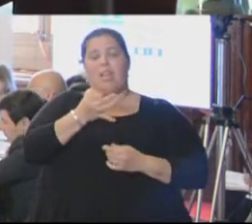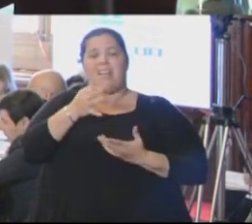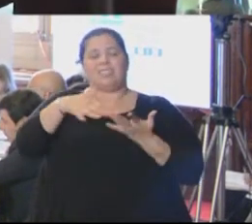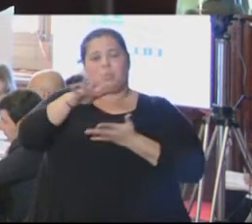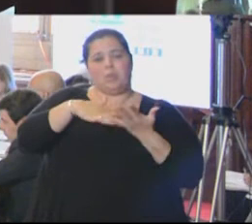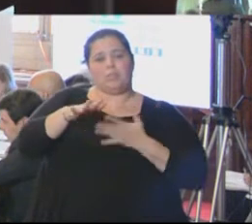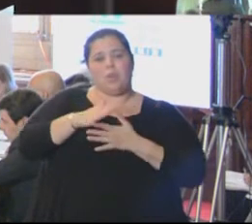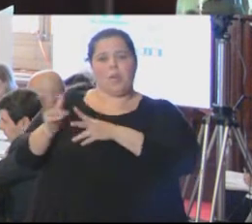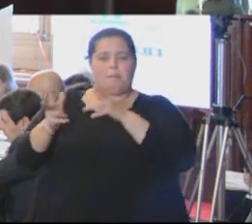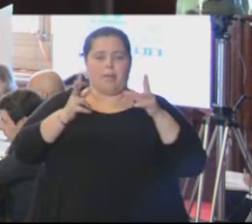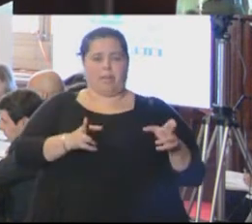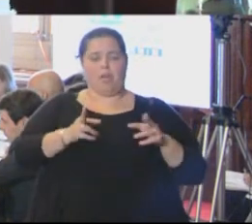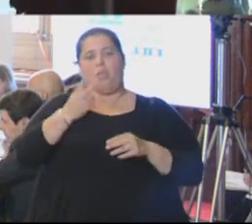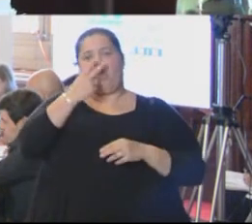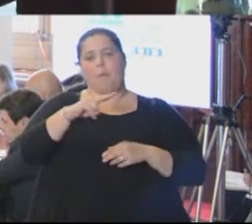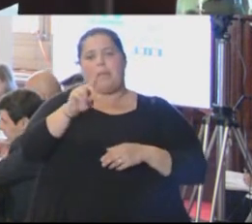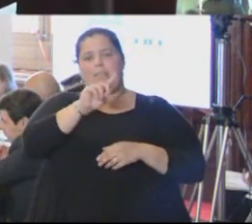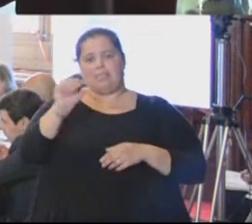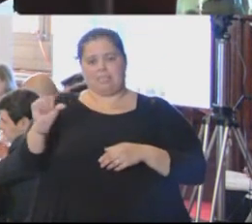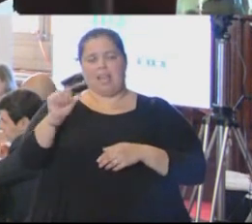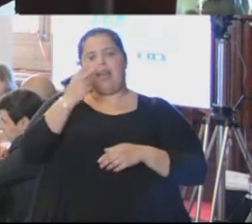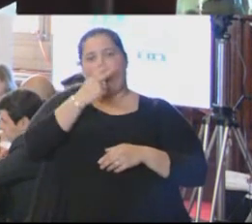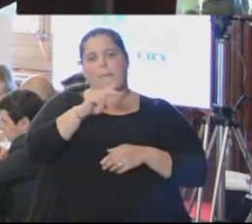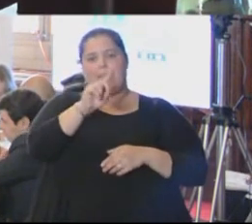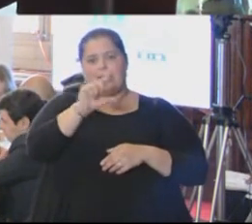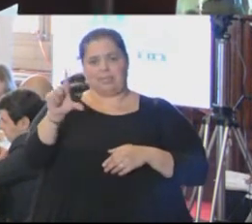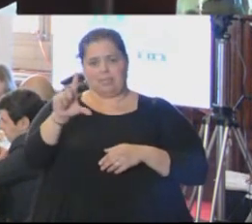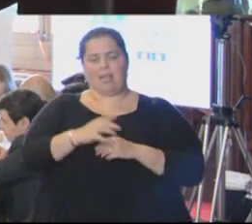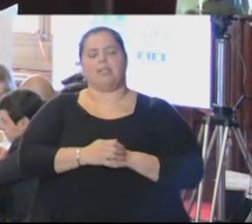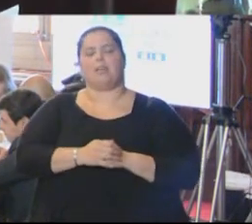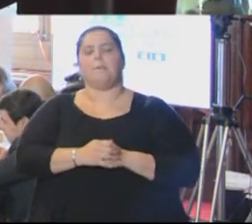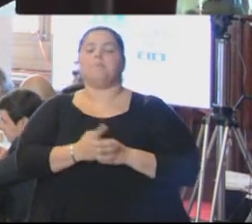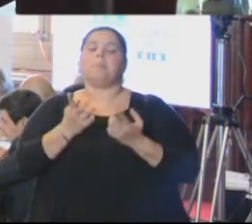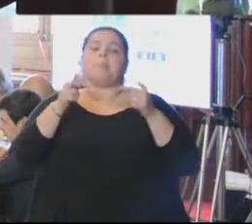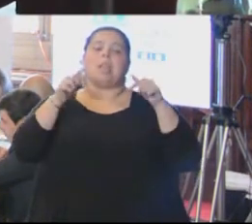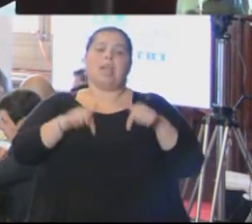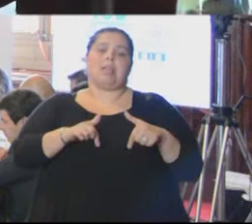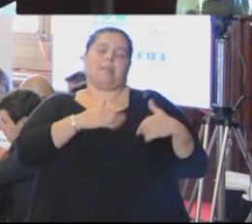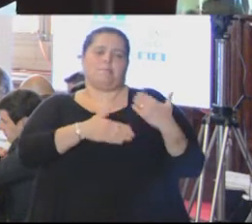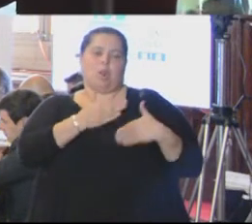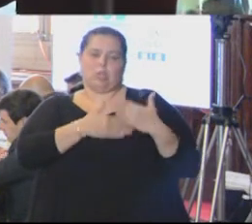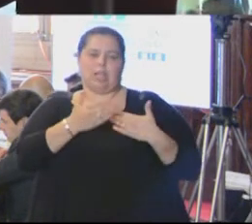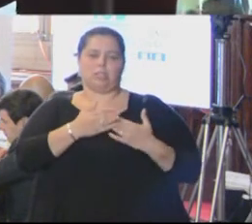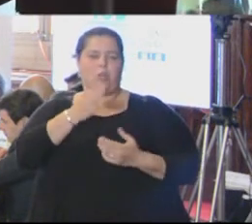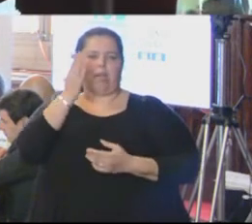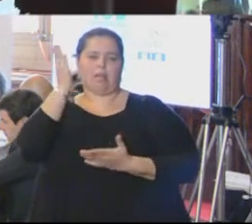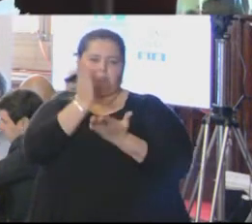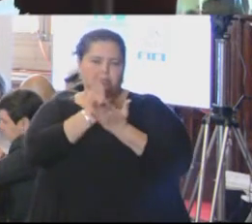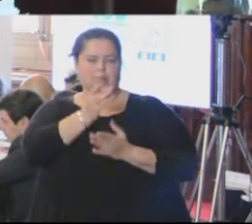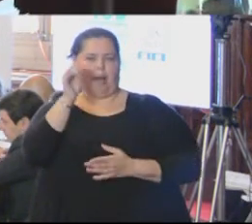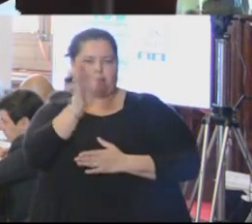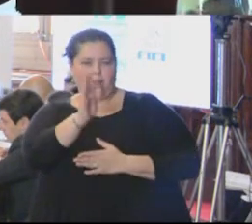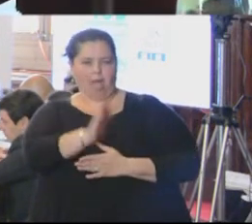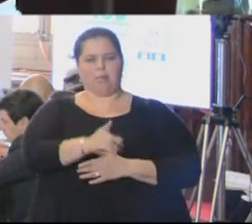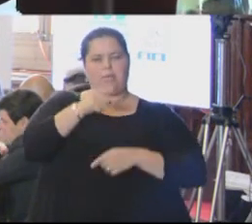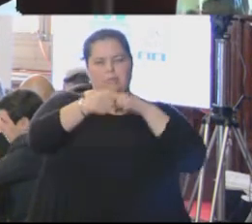periodo comprendido entre 2016 y 2017. El proceso de estigmatización, señalamientos, amenazas